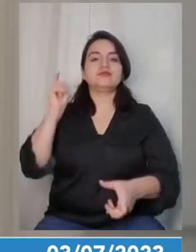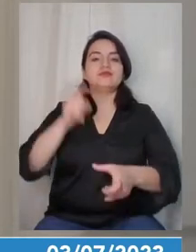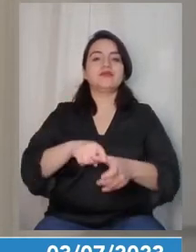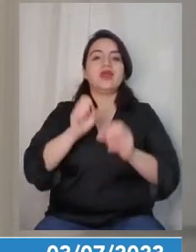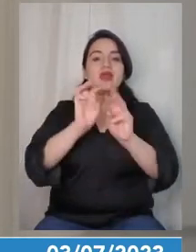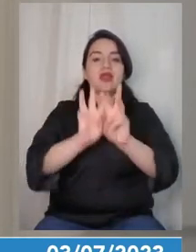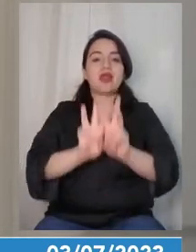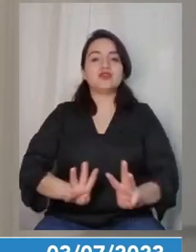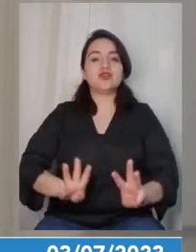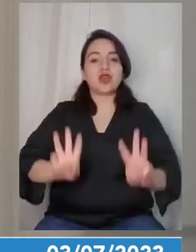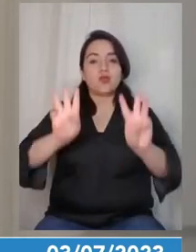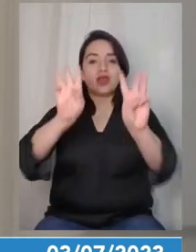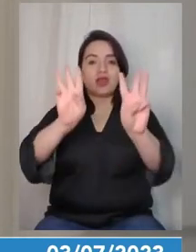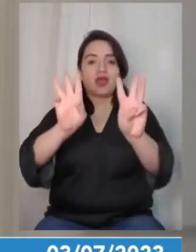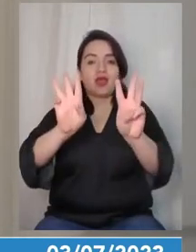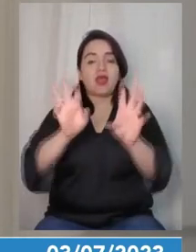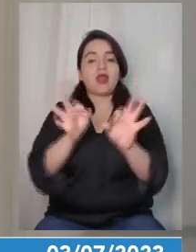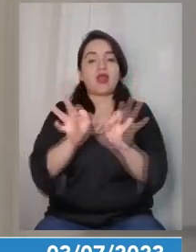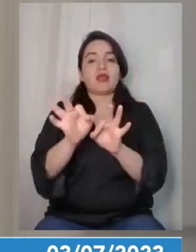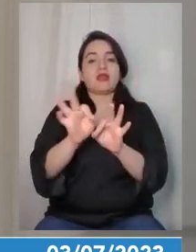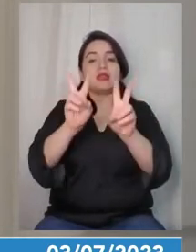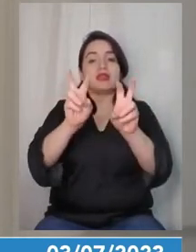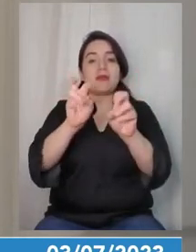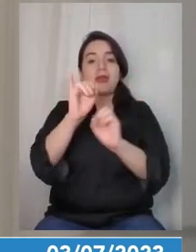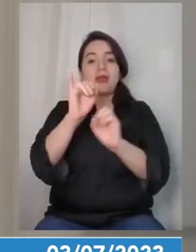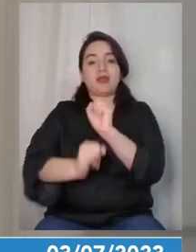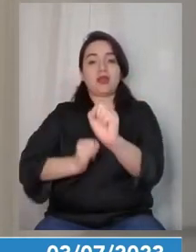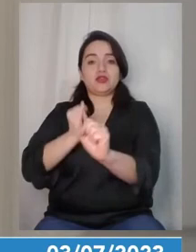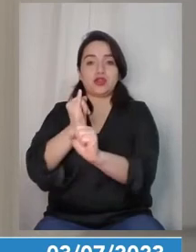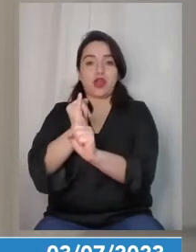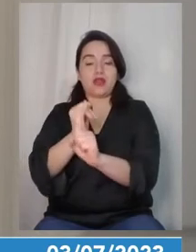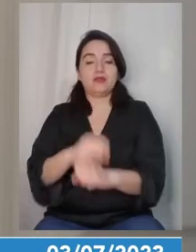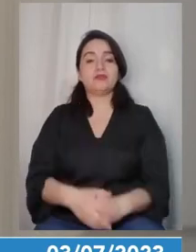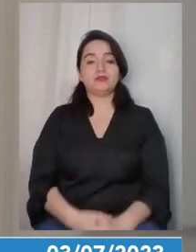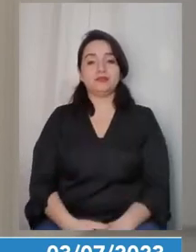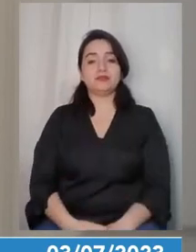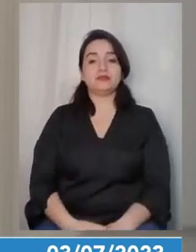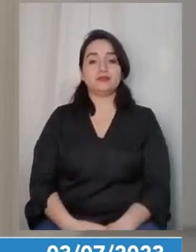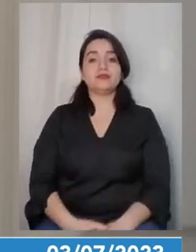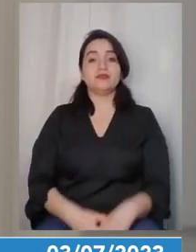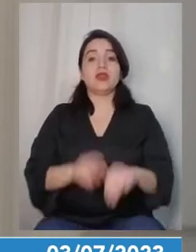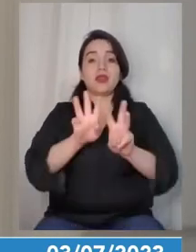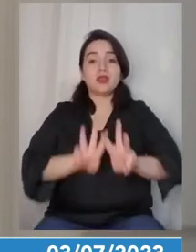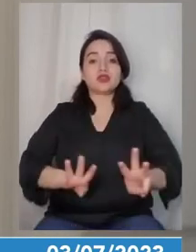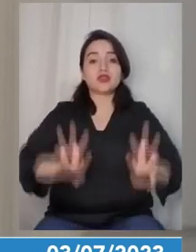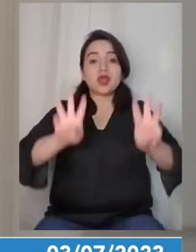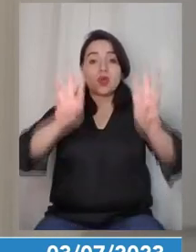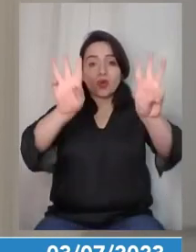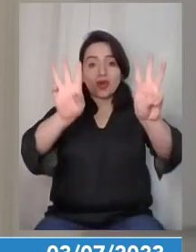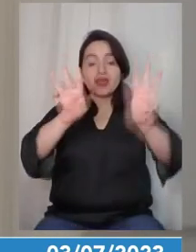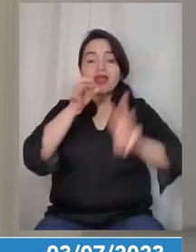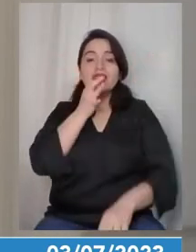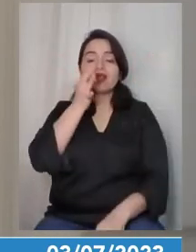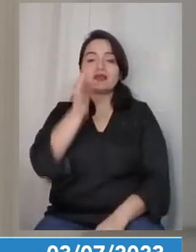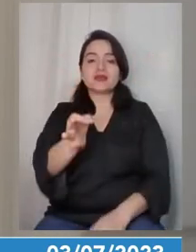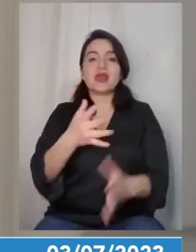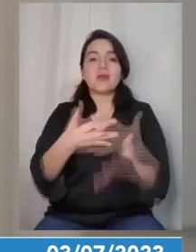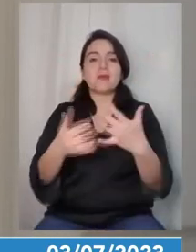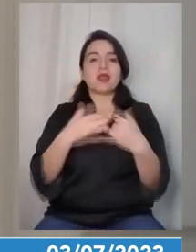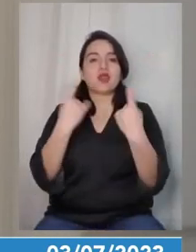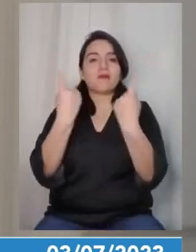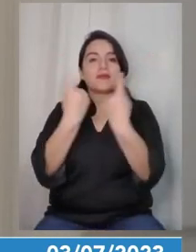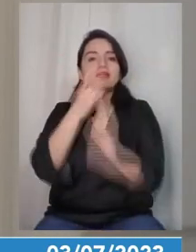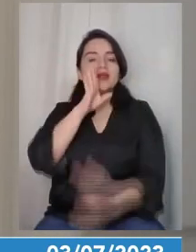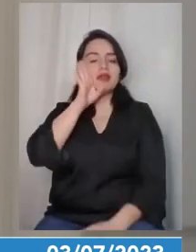en la arena internacional, ¿no es cierto? La resolución de Naciones Unidas lo que habla es de tener un medio ambiente limpio, saludable